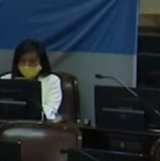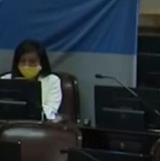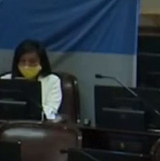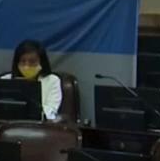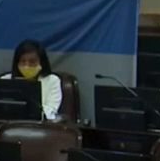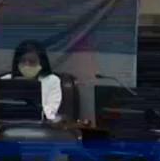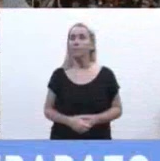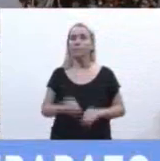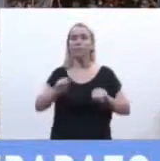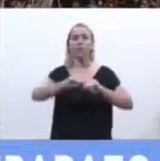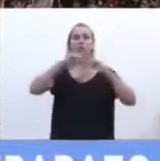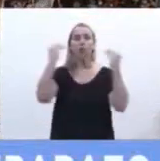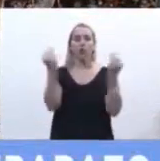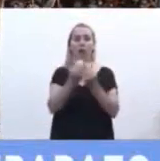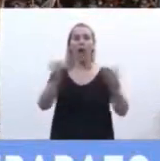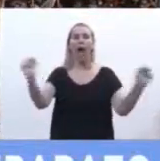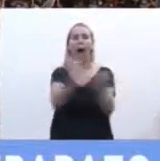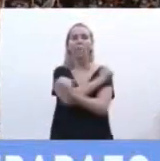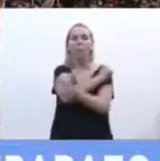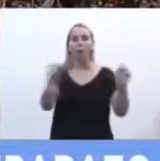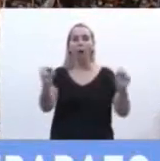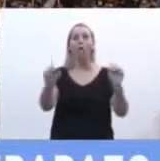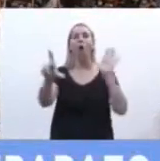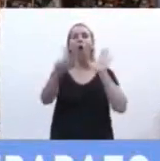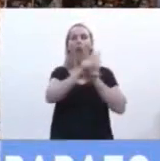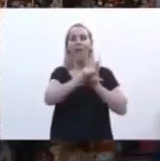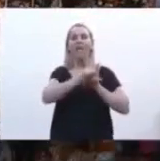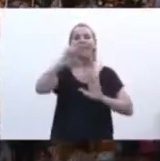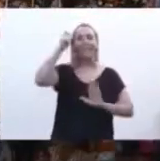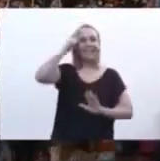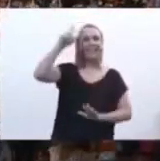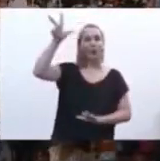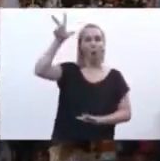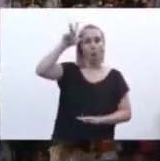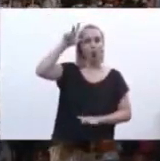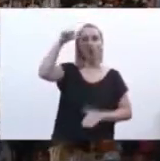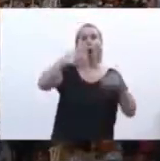en permitirlo. Resulta aprobado con